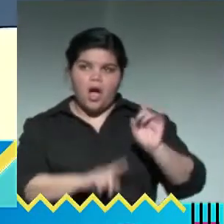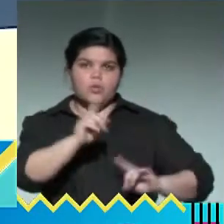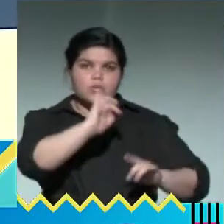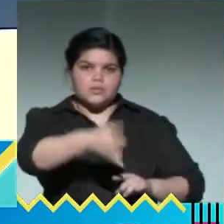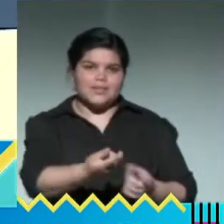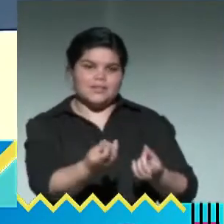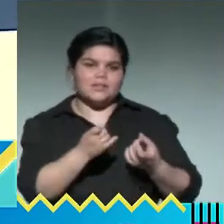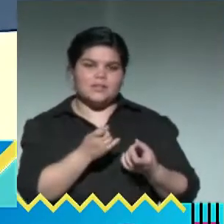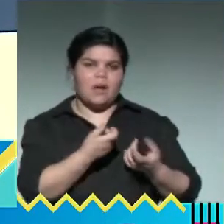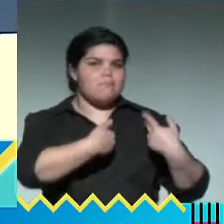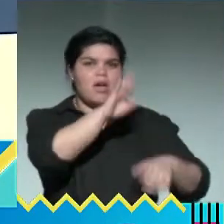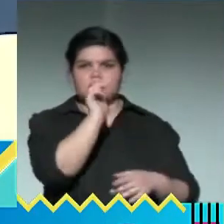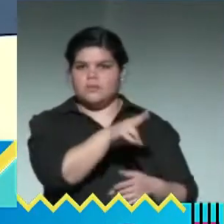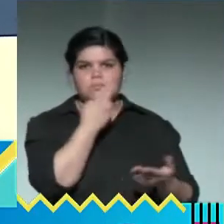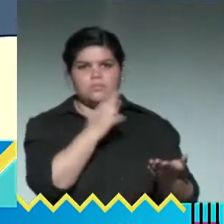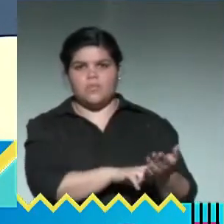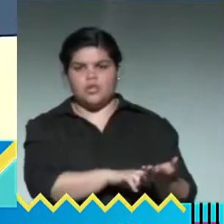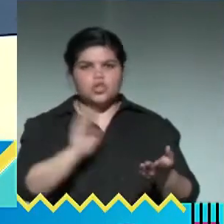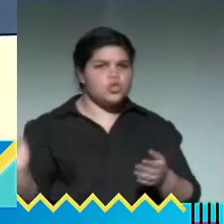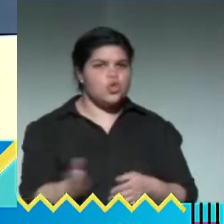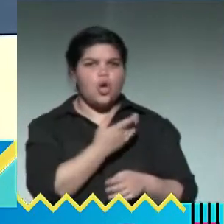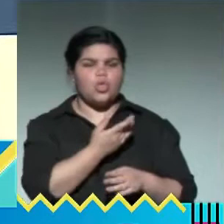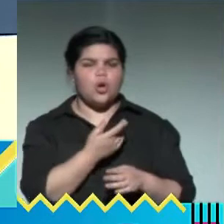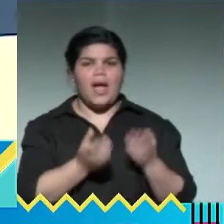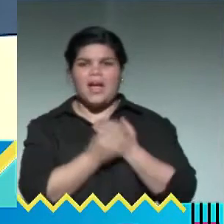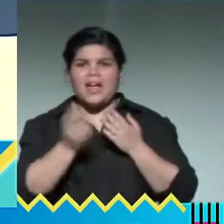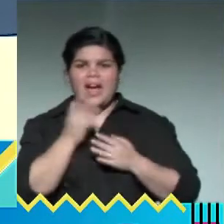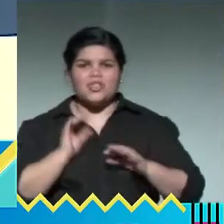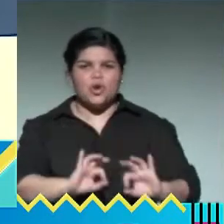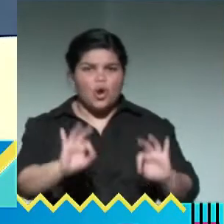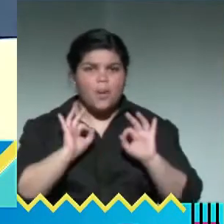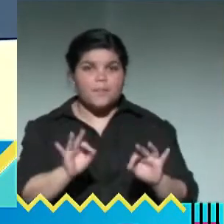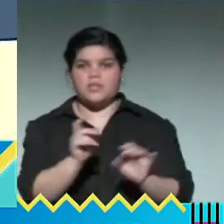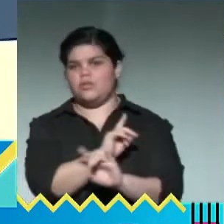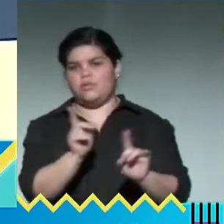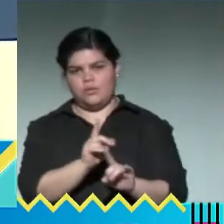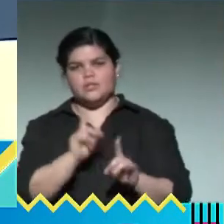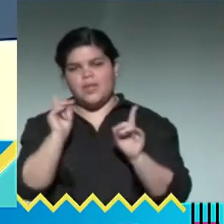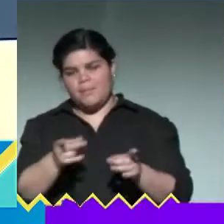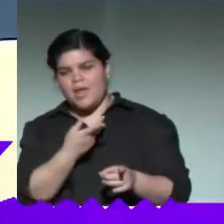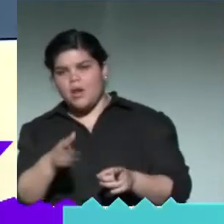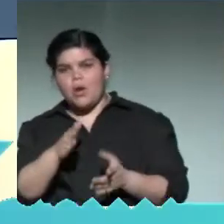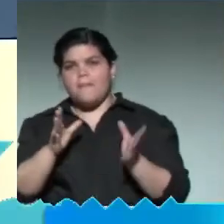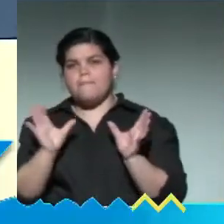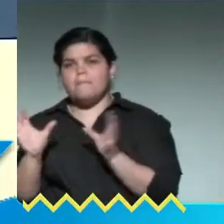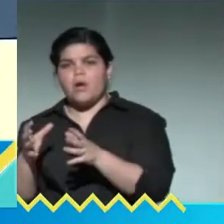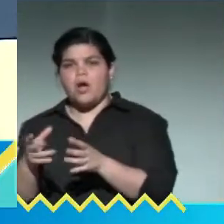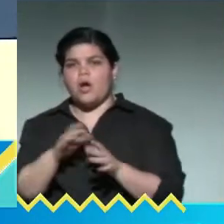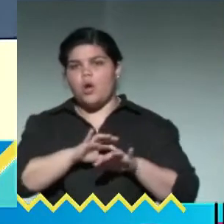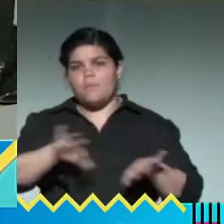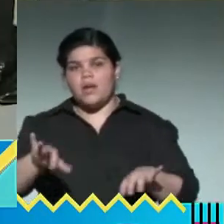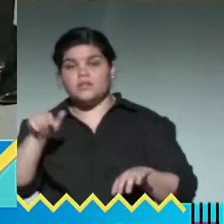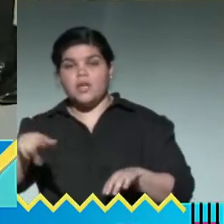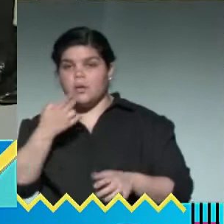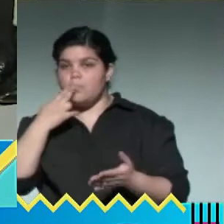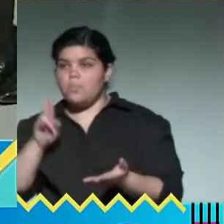de acuerdo en que no sea todo el gasto lo que se ajuste, sino que también venga por la parte impositiva. Y es ahí donde, no sé cuándo viene el